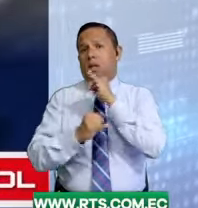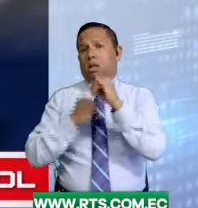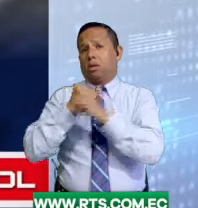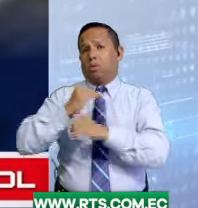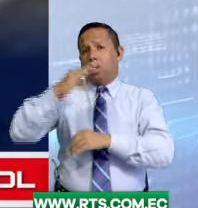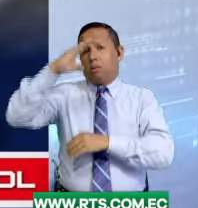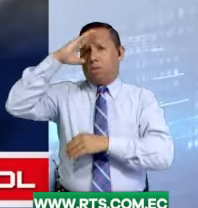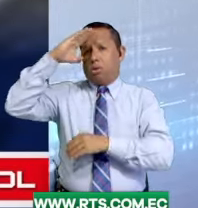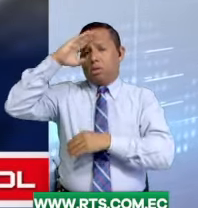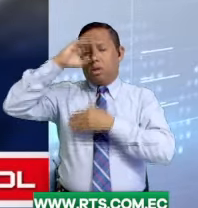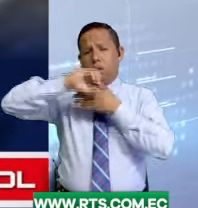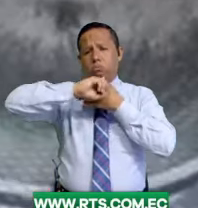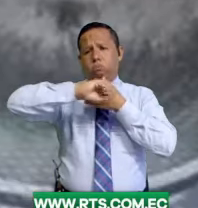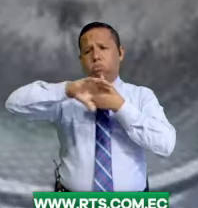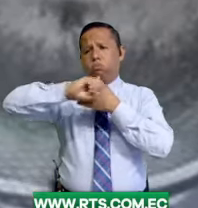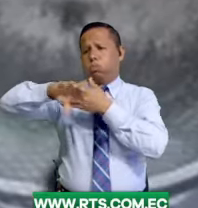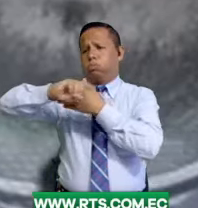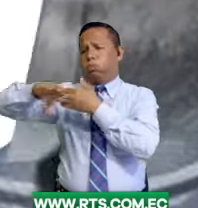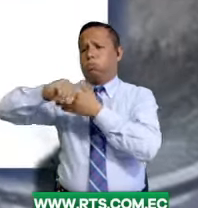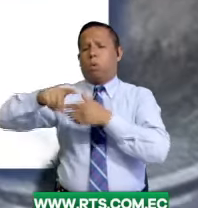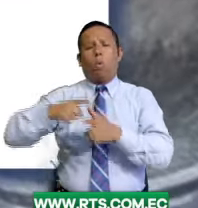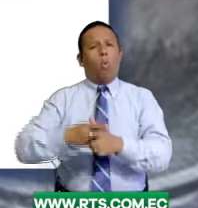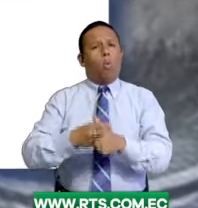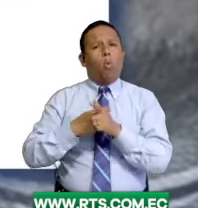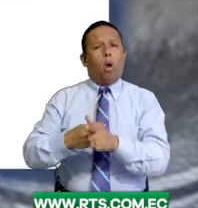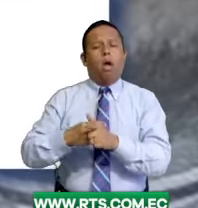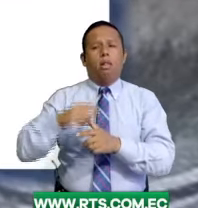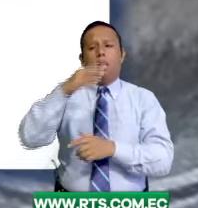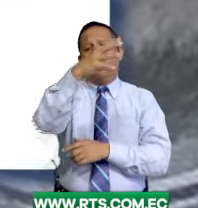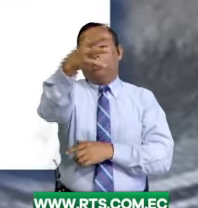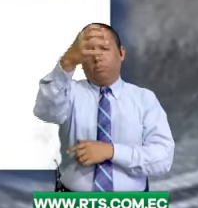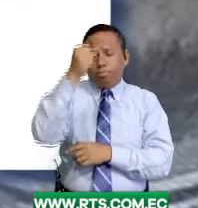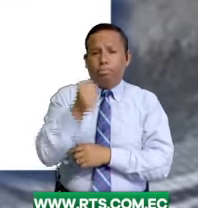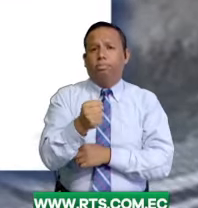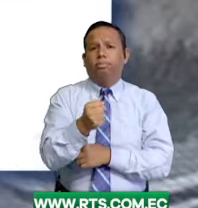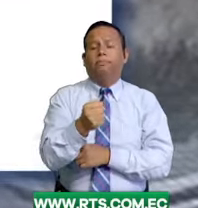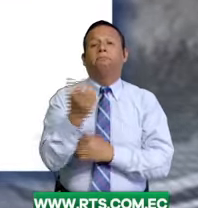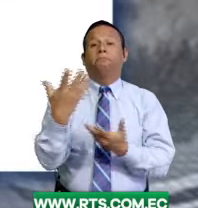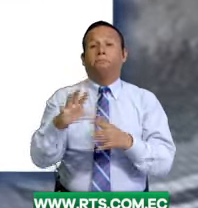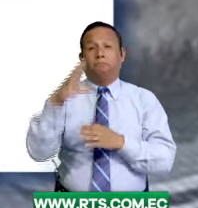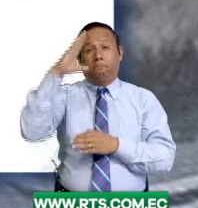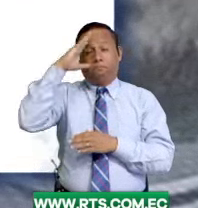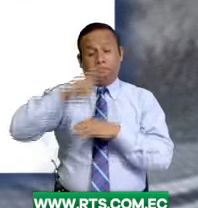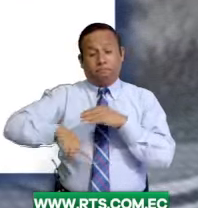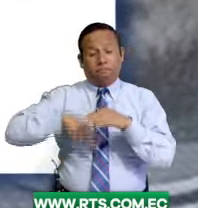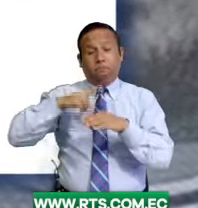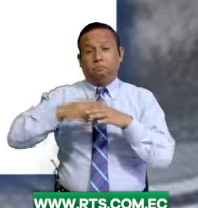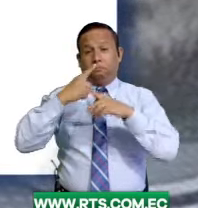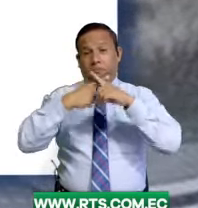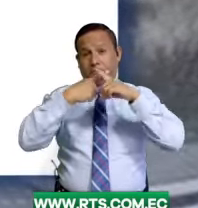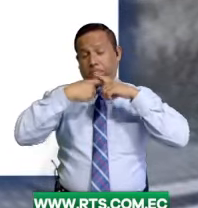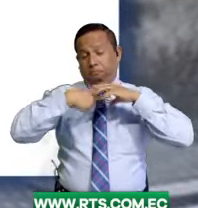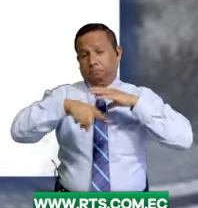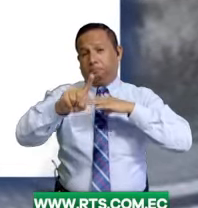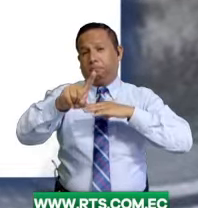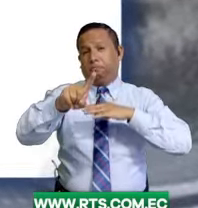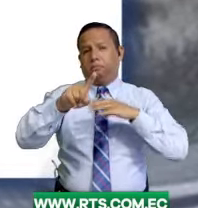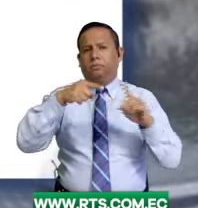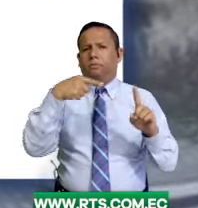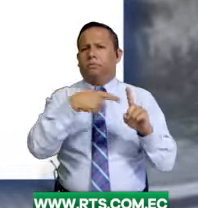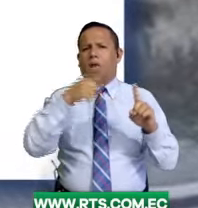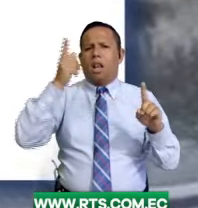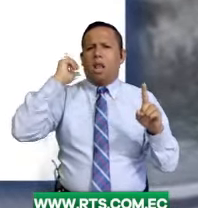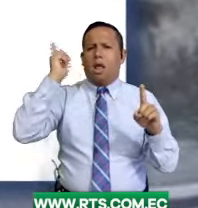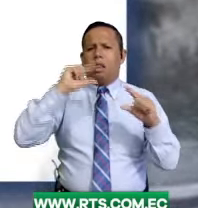países. Así lo dio a conocer la Policía Nacional en sus redes sociales. Con esta difusión esperan capturar al líder de una agrupación delictiva